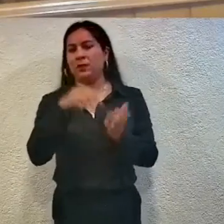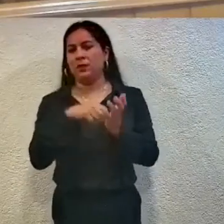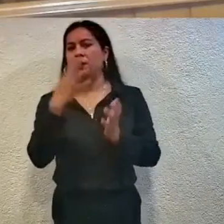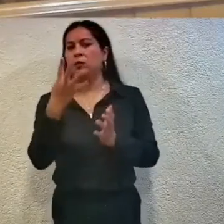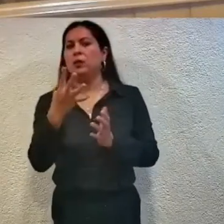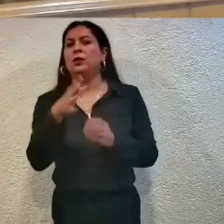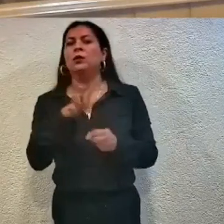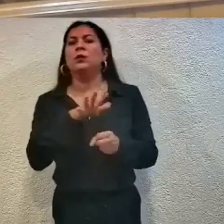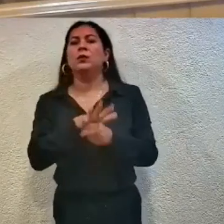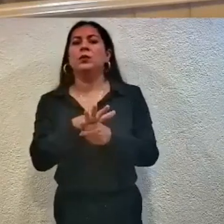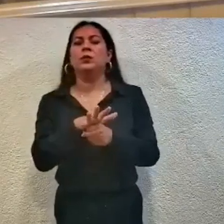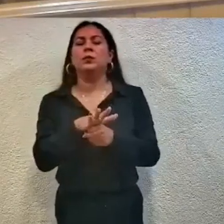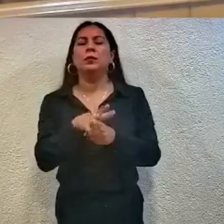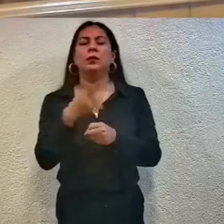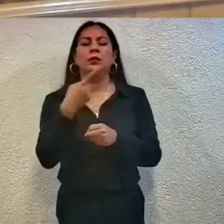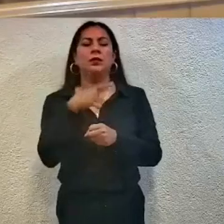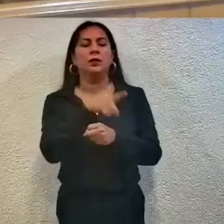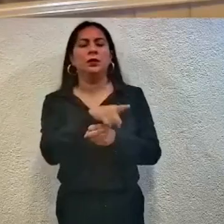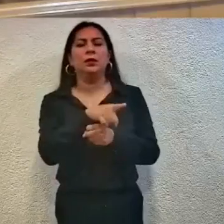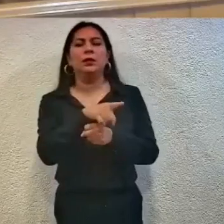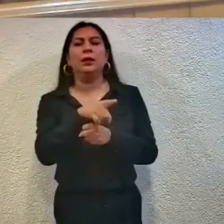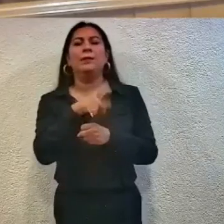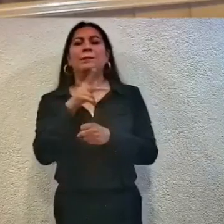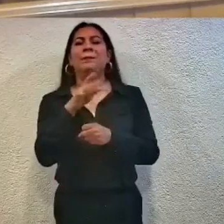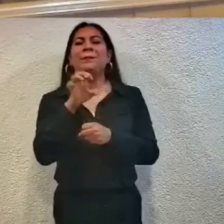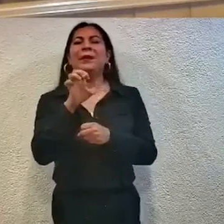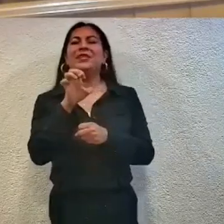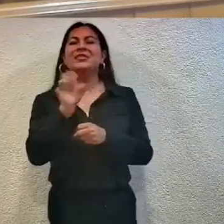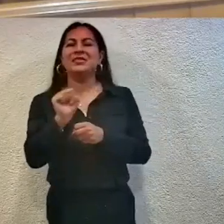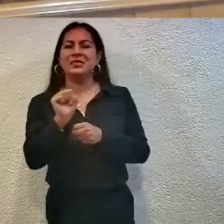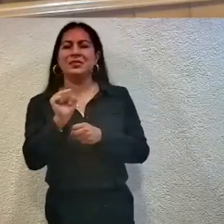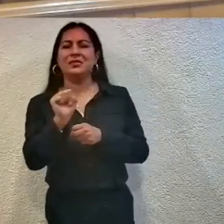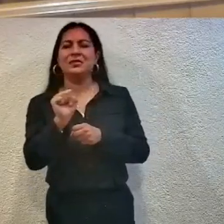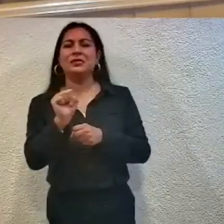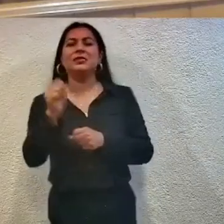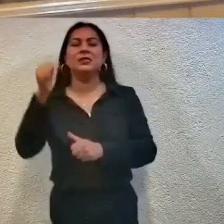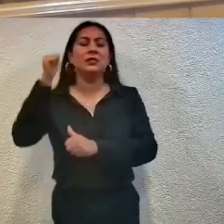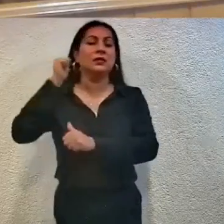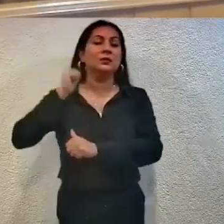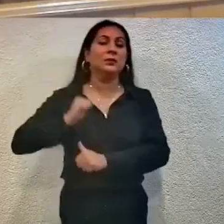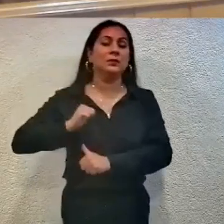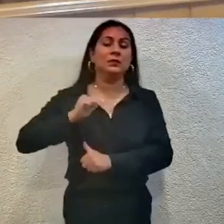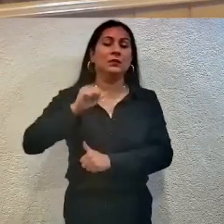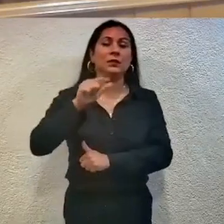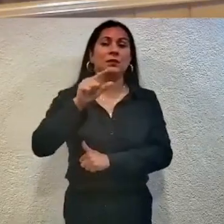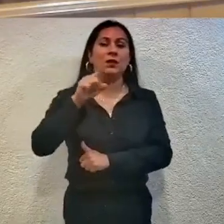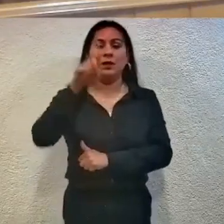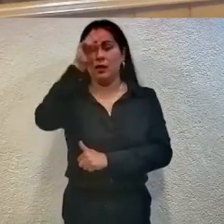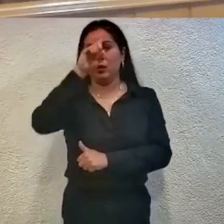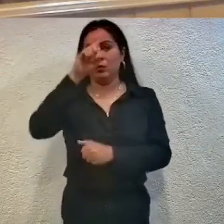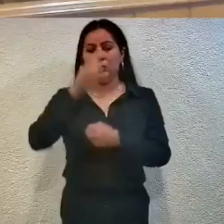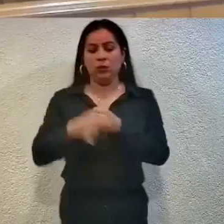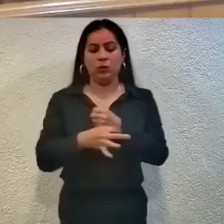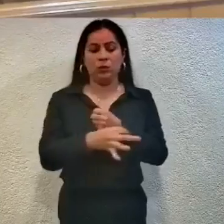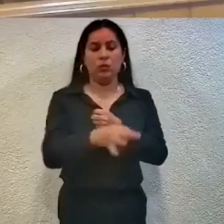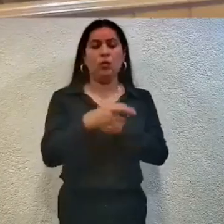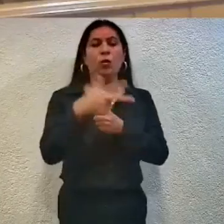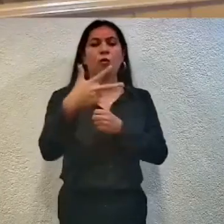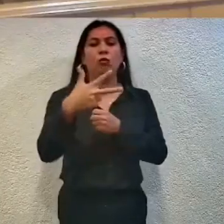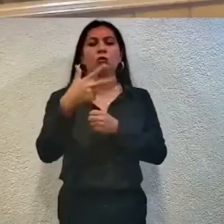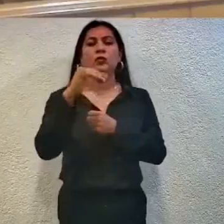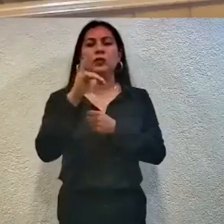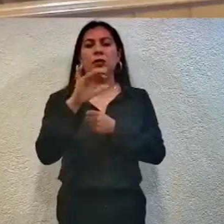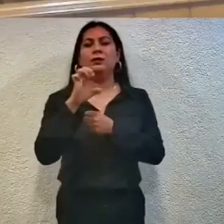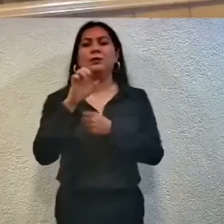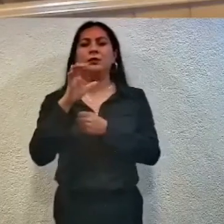045-2024 y la parte actora es el PES. La autoridad responsable es el Consejo Distrital Electoral 8 del